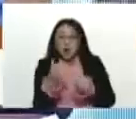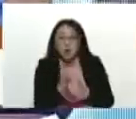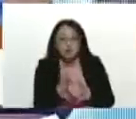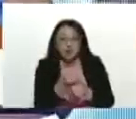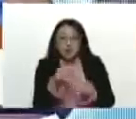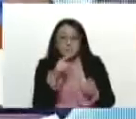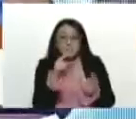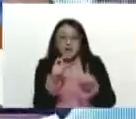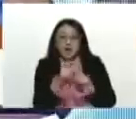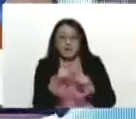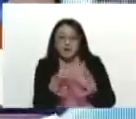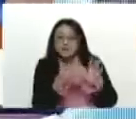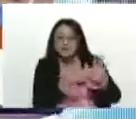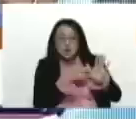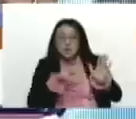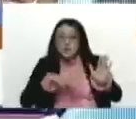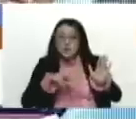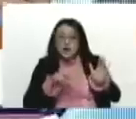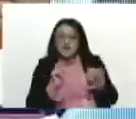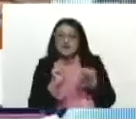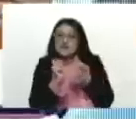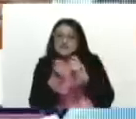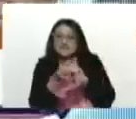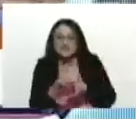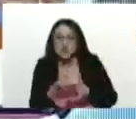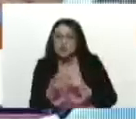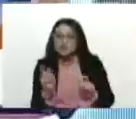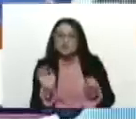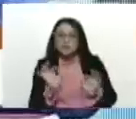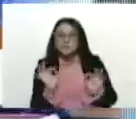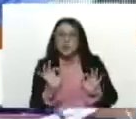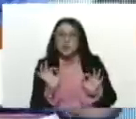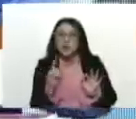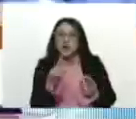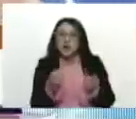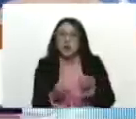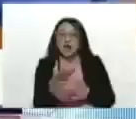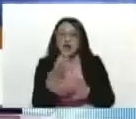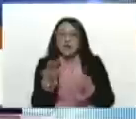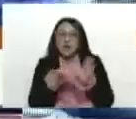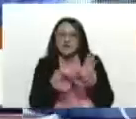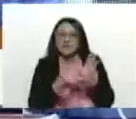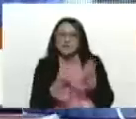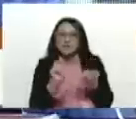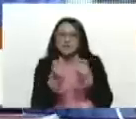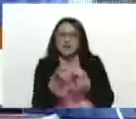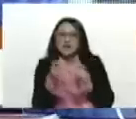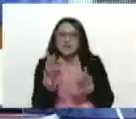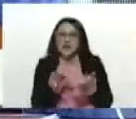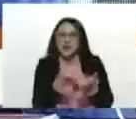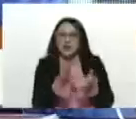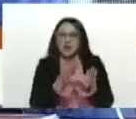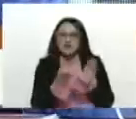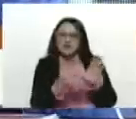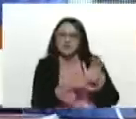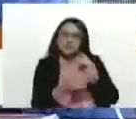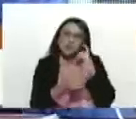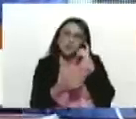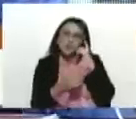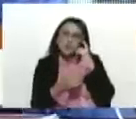encontrado nunca hay de transición menos ellos crearon estatuto de transición que derogaba esta constitución